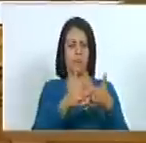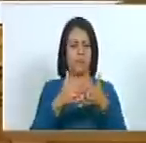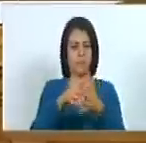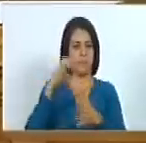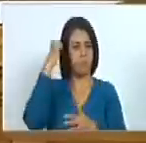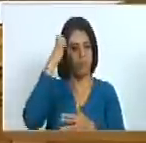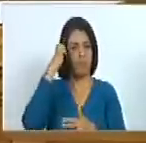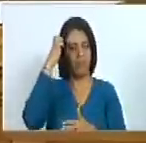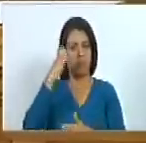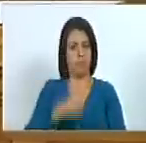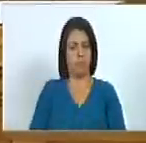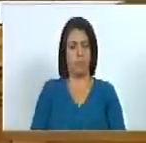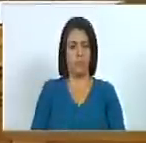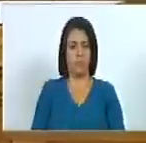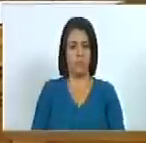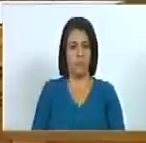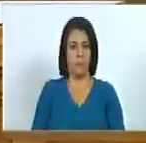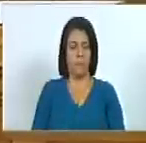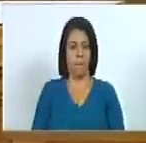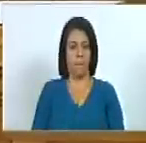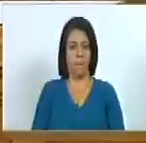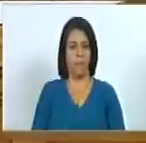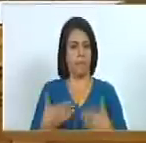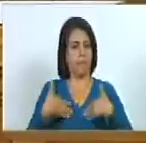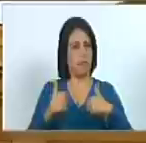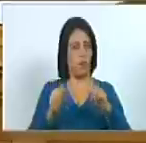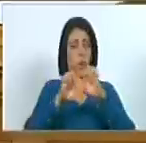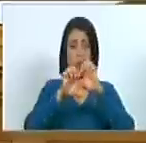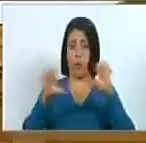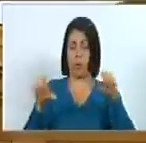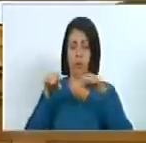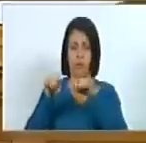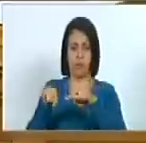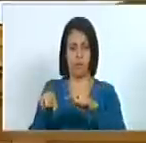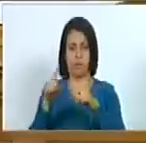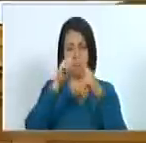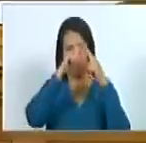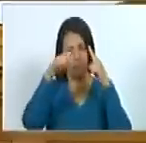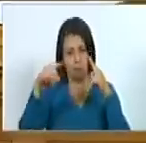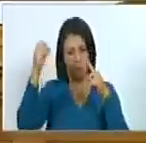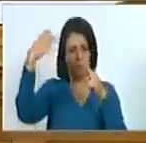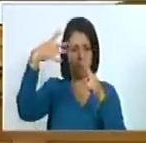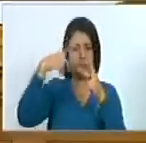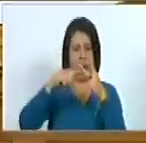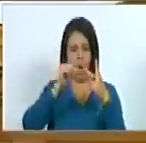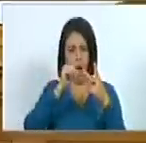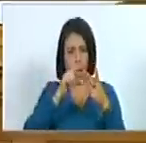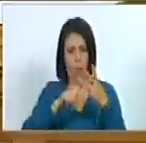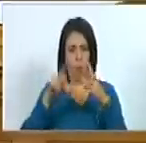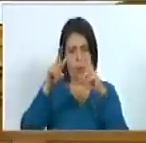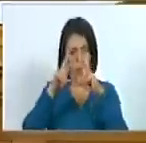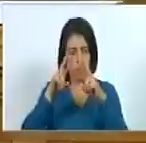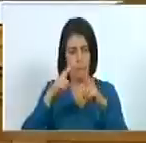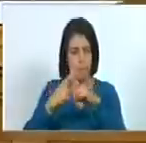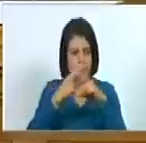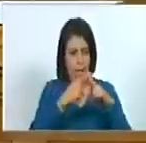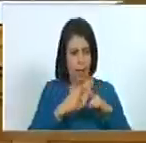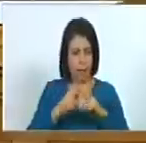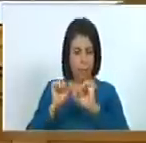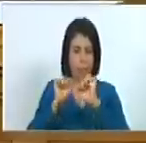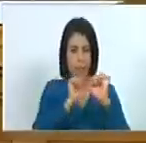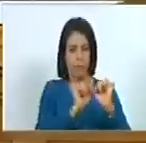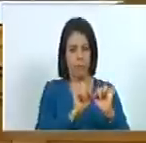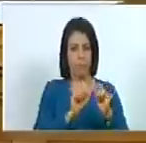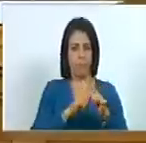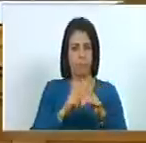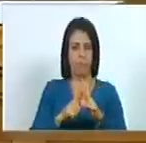europeos, para salud, educación, electricidad, agua, mitigación de riesgo. Y hasta eso lo